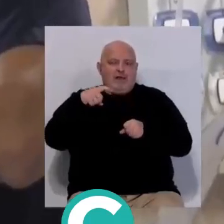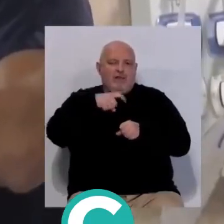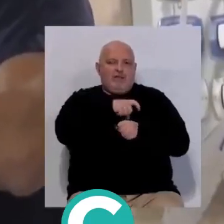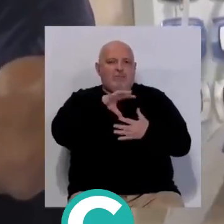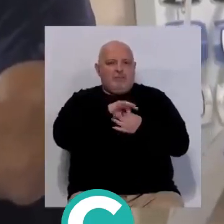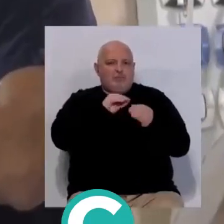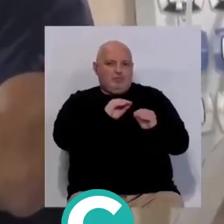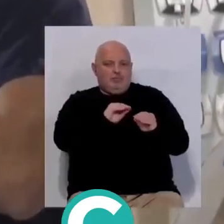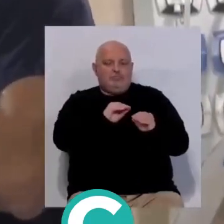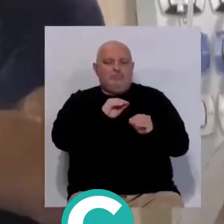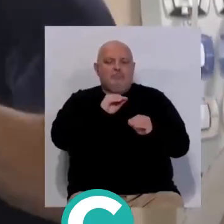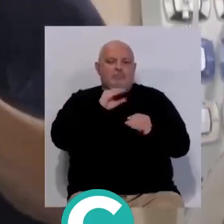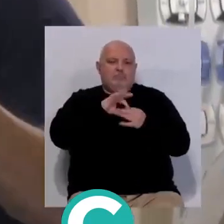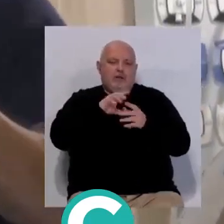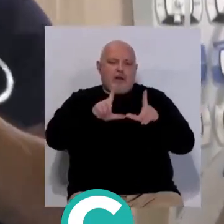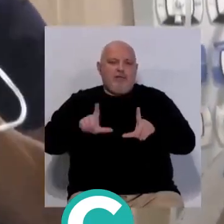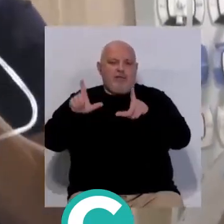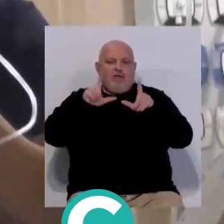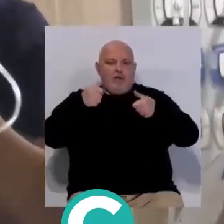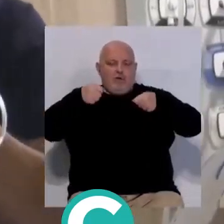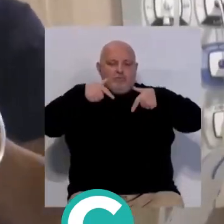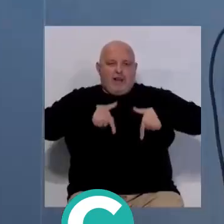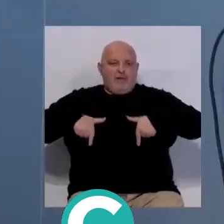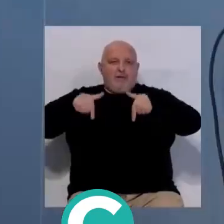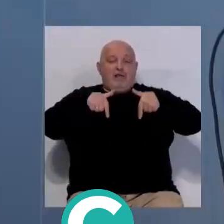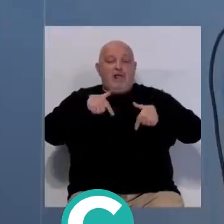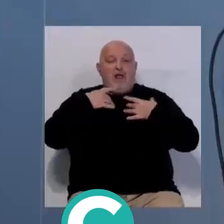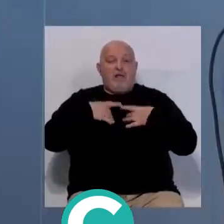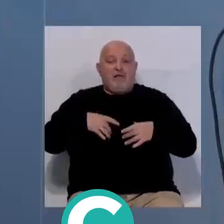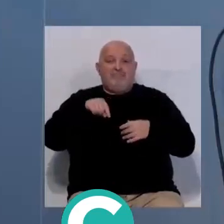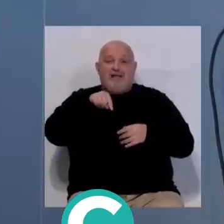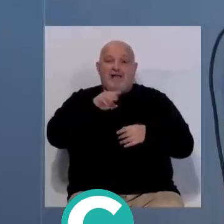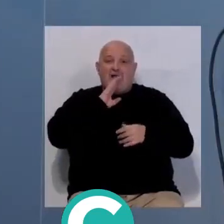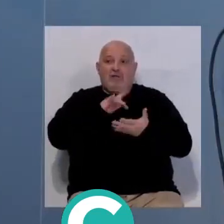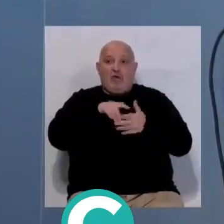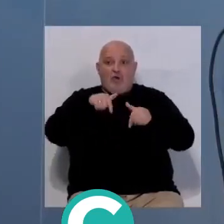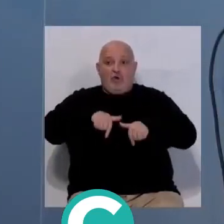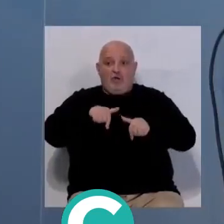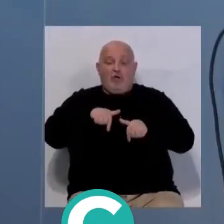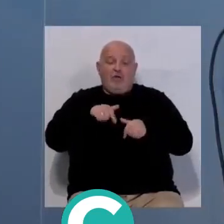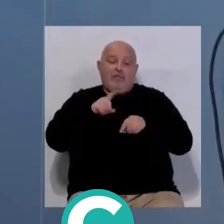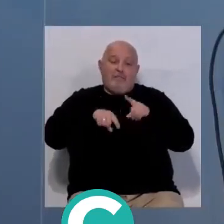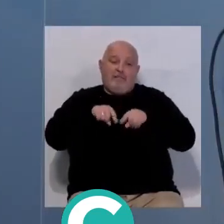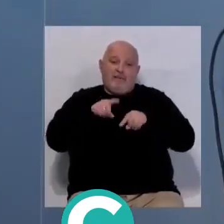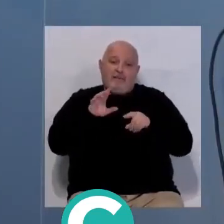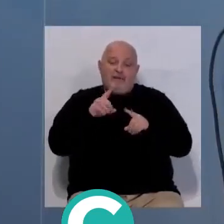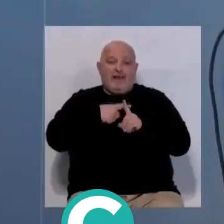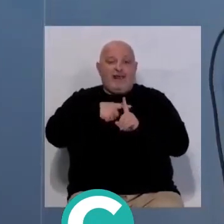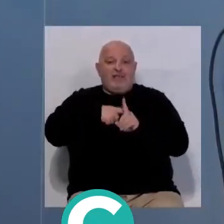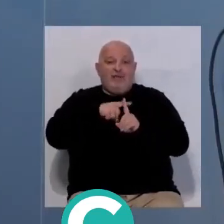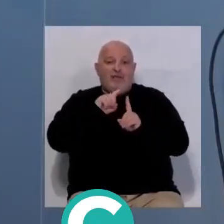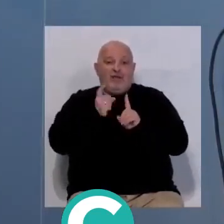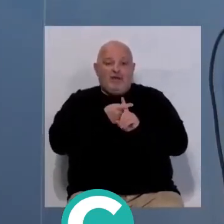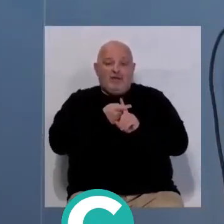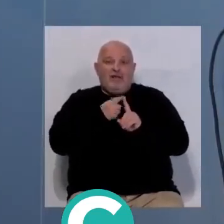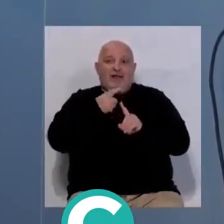oncología médica y, por supuesto, de la oncología radioterápica. Es decir, el cáncer de pulmón, afortunadamente hoy en día, en función del grado de